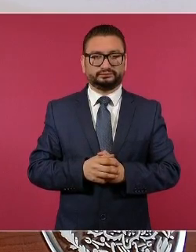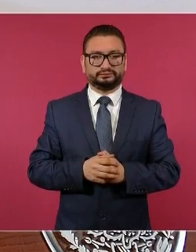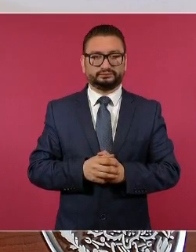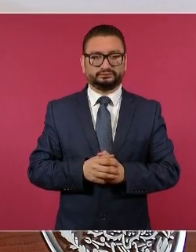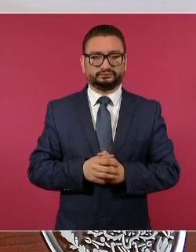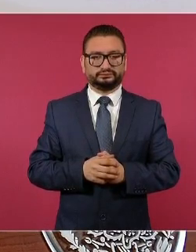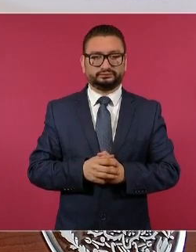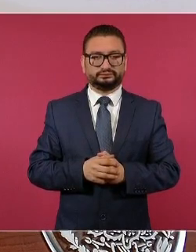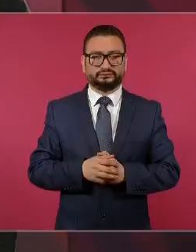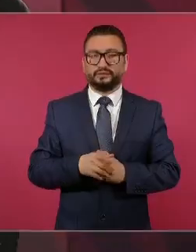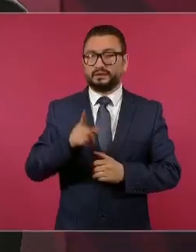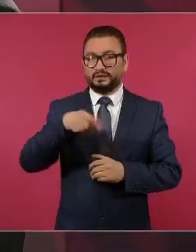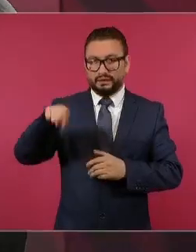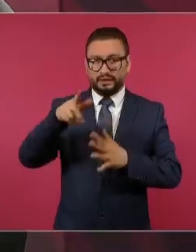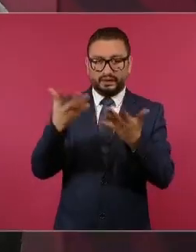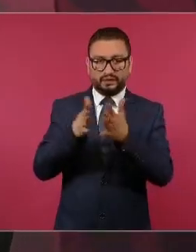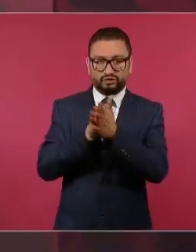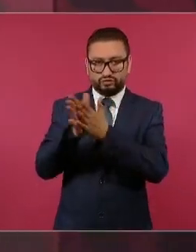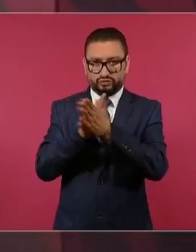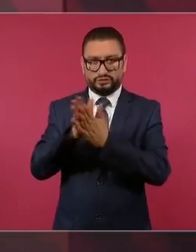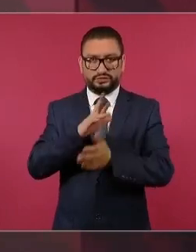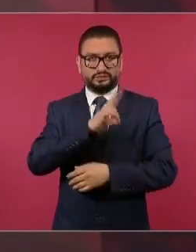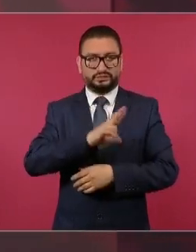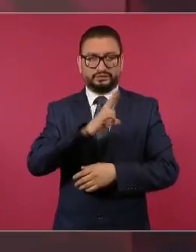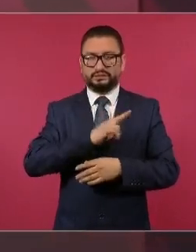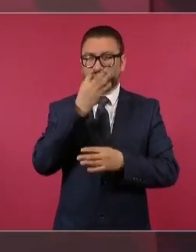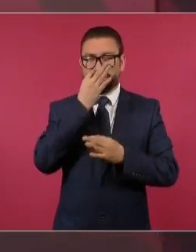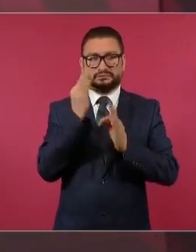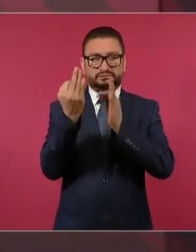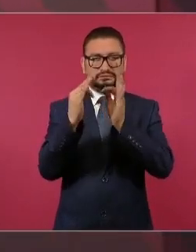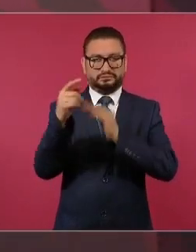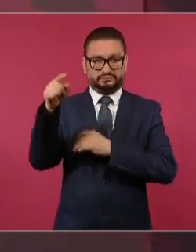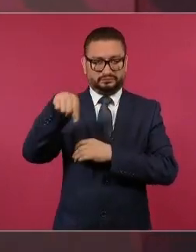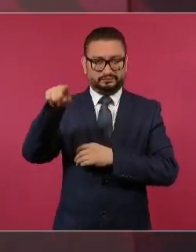Hacen los chocolates y rentan por aquí